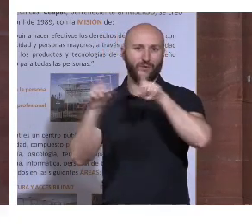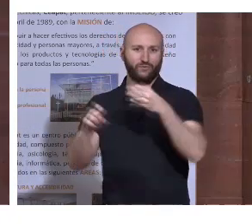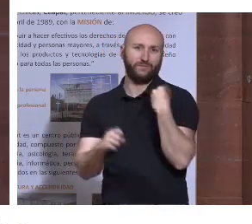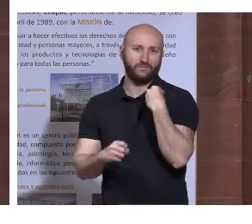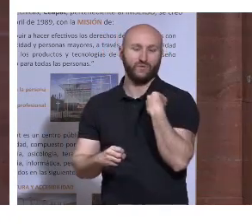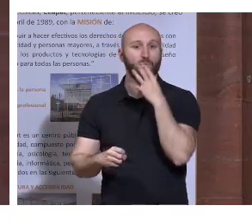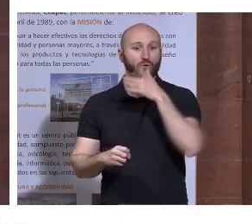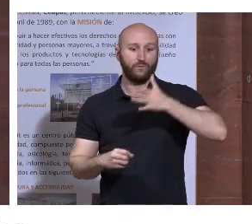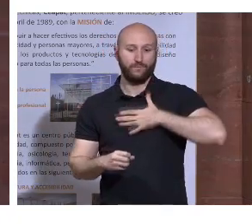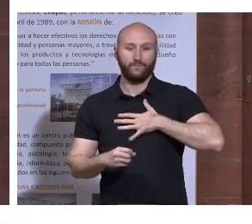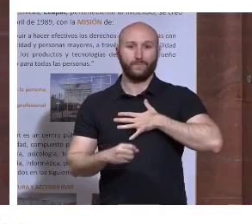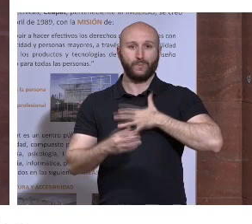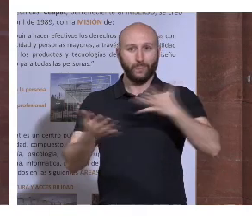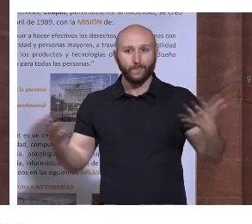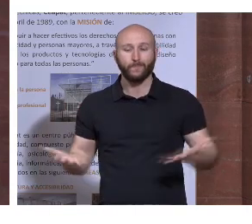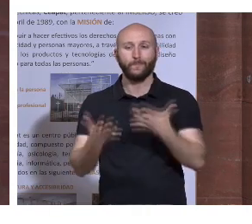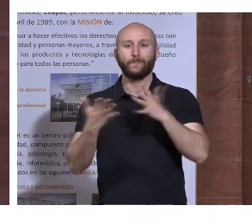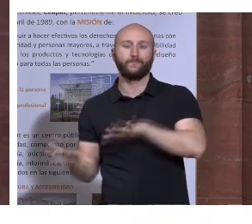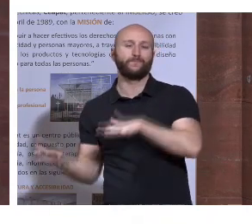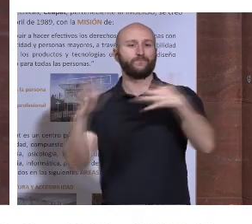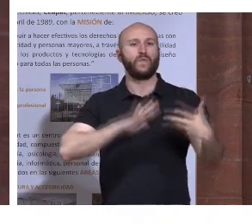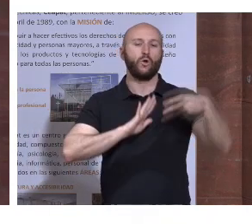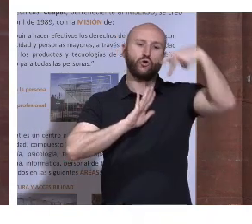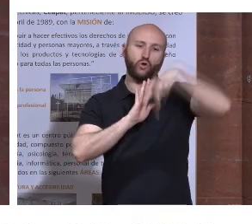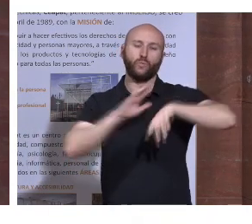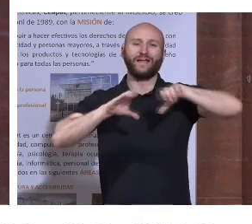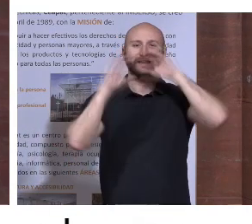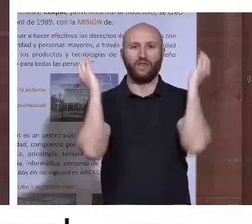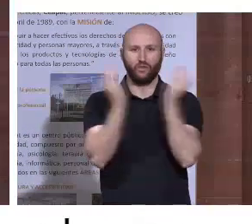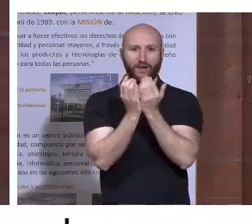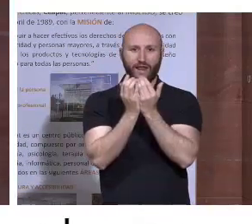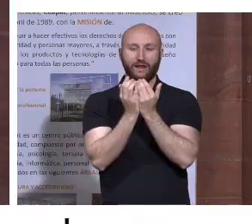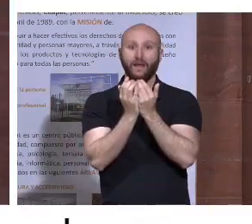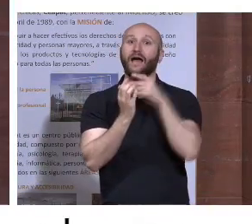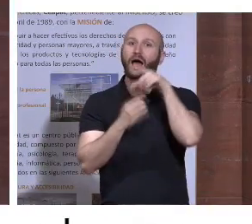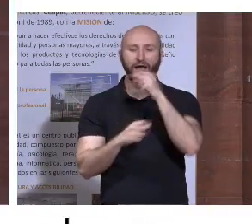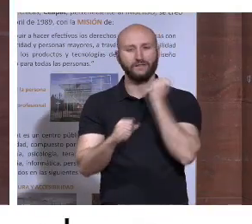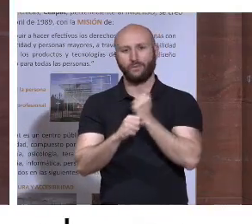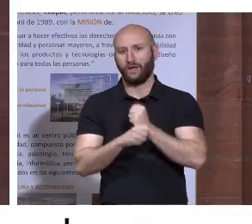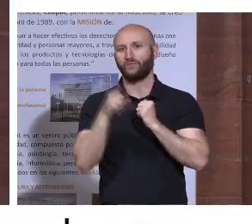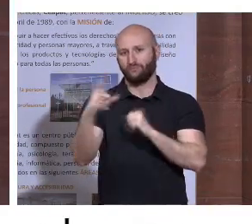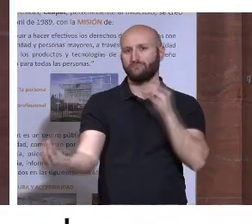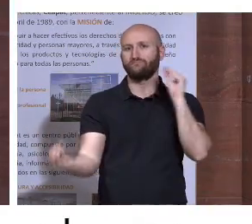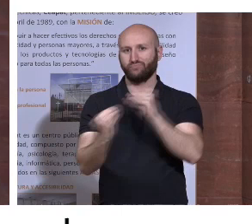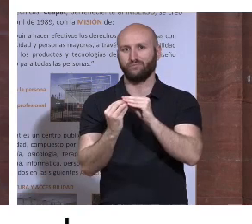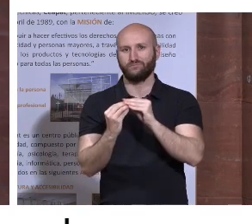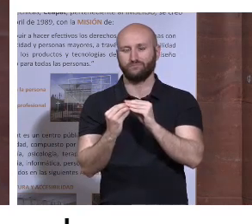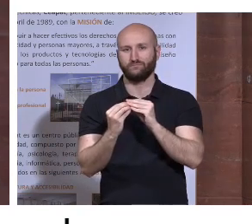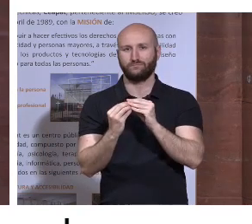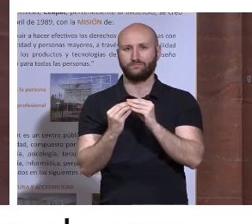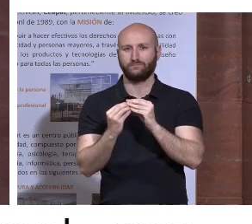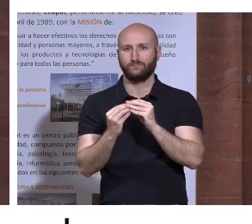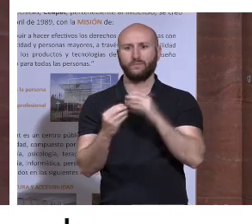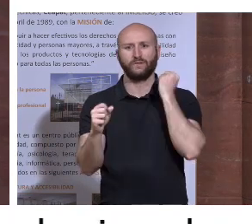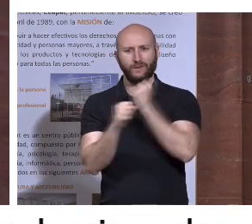nuestro impulso es que pase a ser una norma internacional, una norma ISO, y por ahí estamos trabajando. Y estamos trabajando no solo en eso.